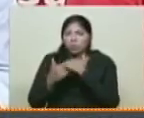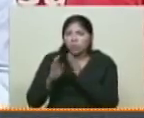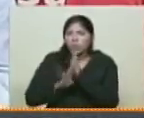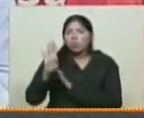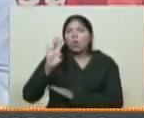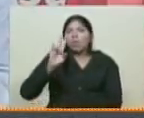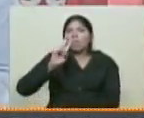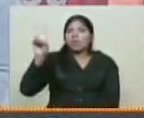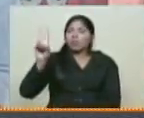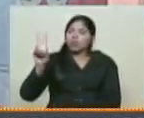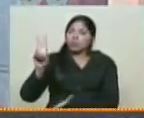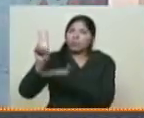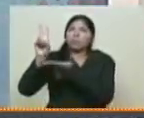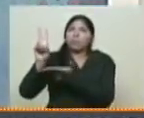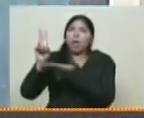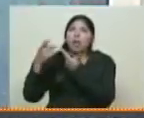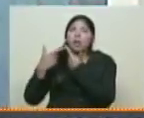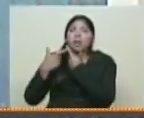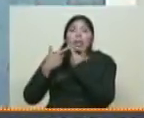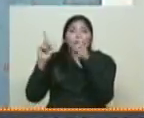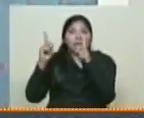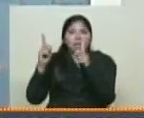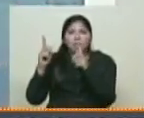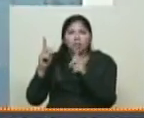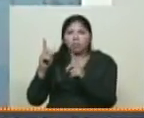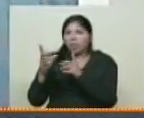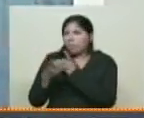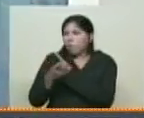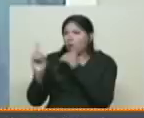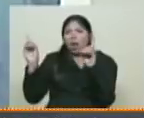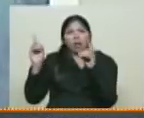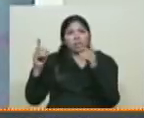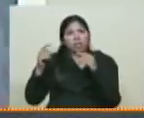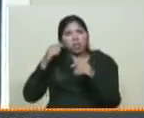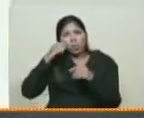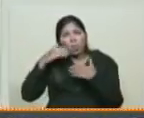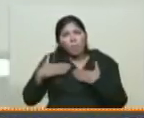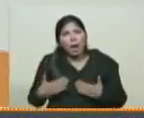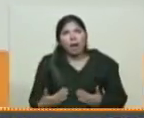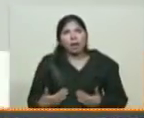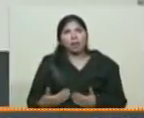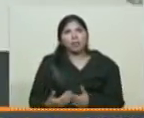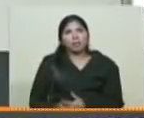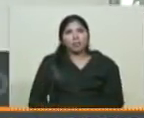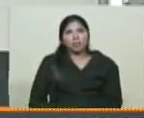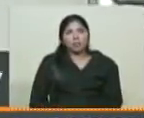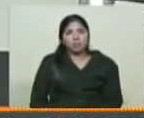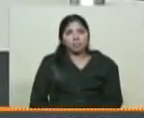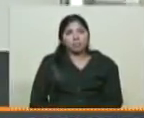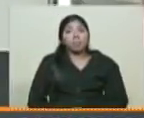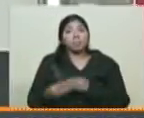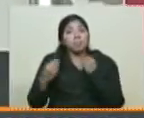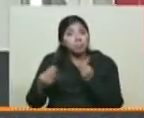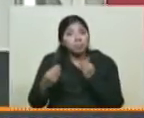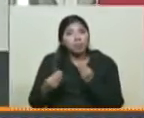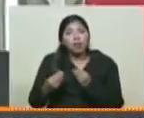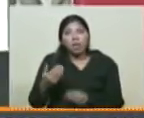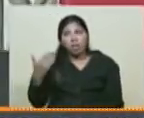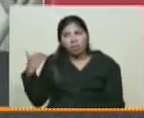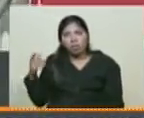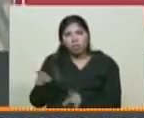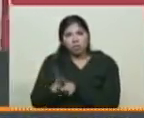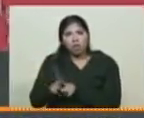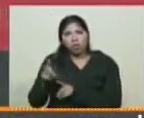Venezuela potencia, libre, soberana, socialista, humana, también la necesidad de que así como en el